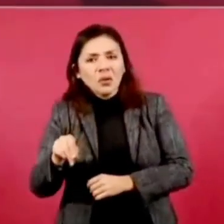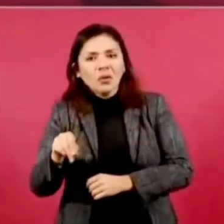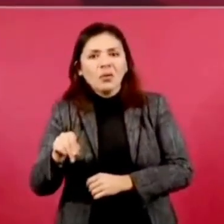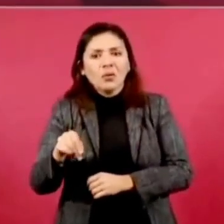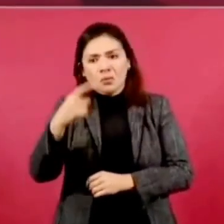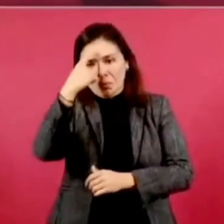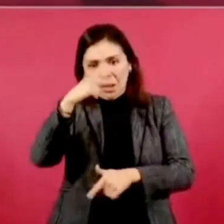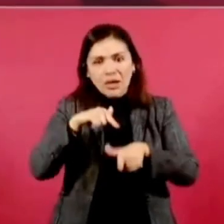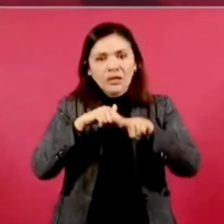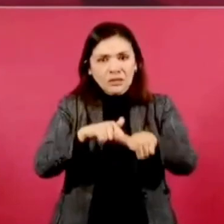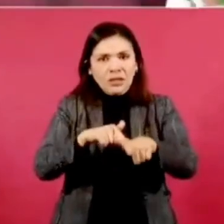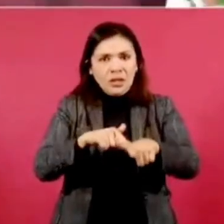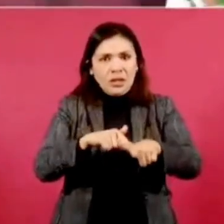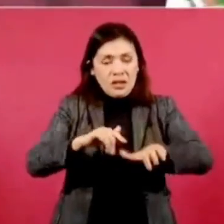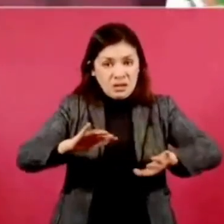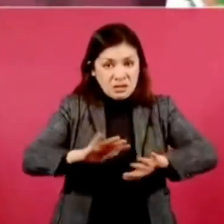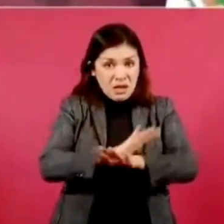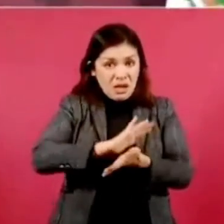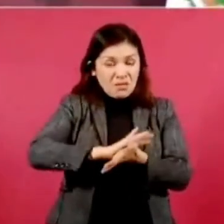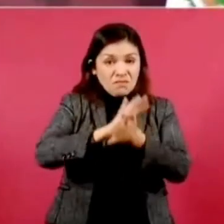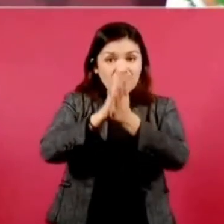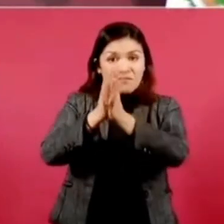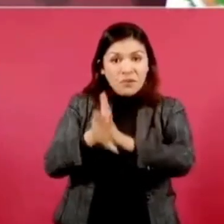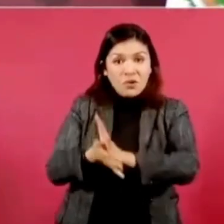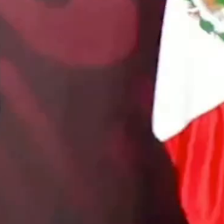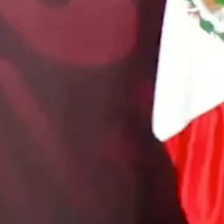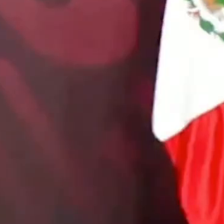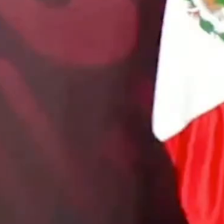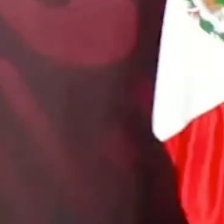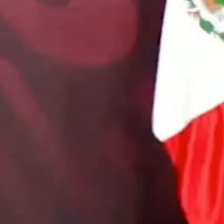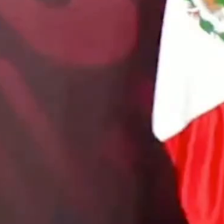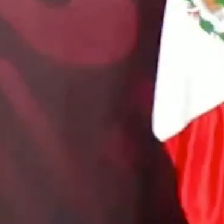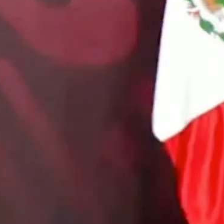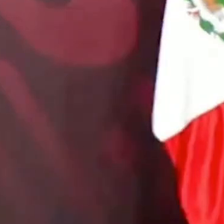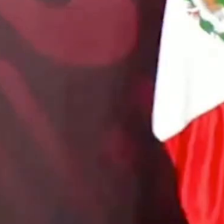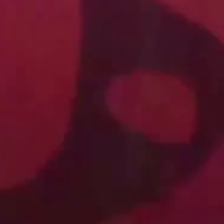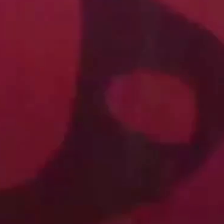que continúe la transformación o que regresen